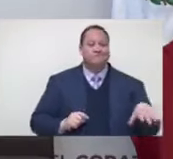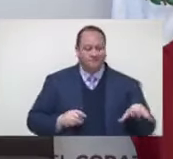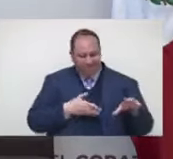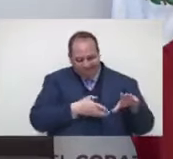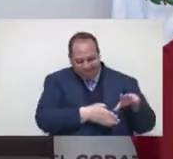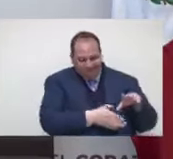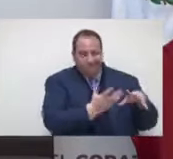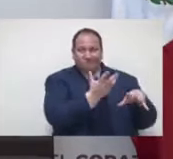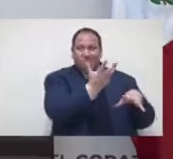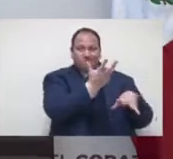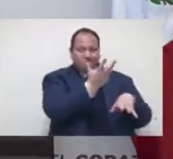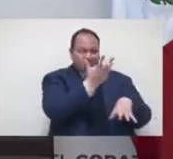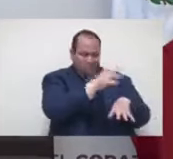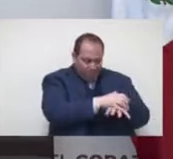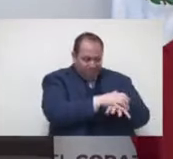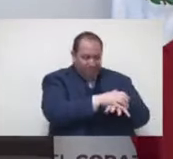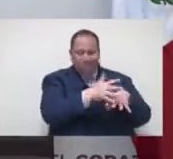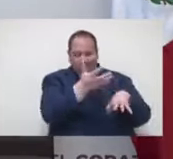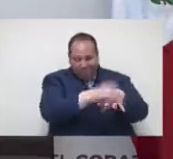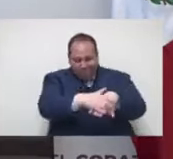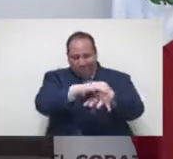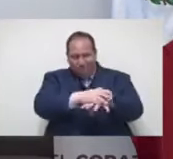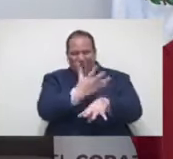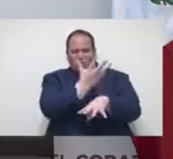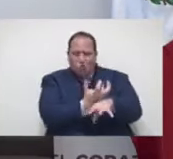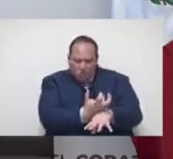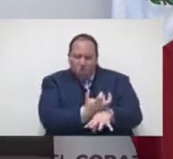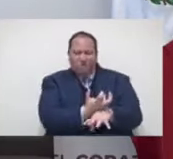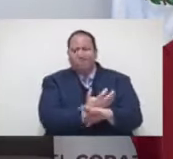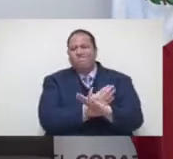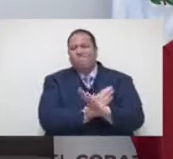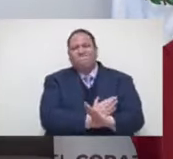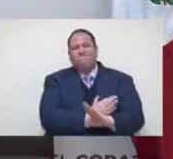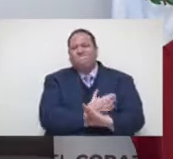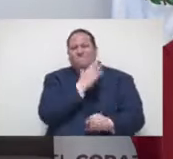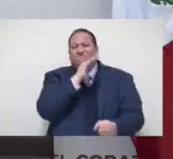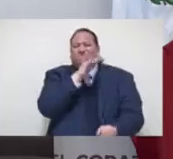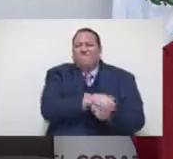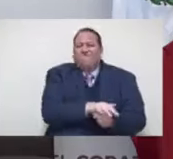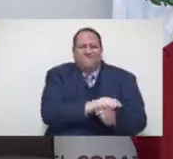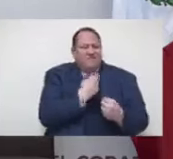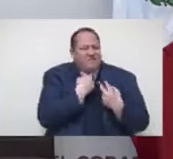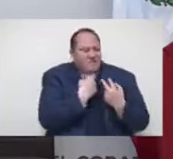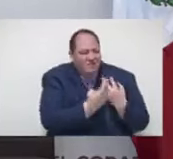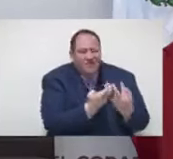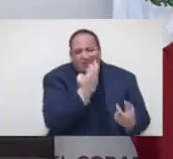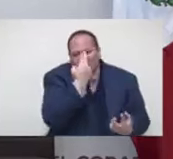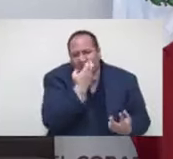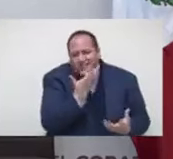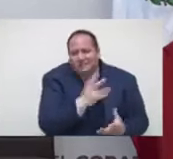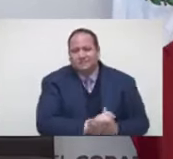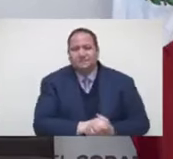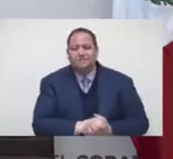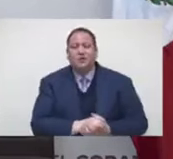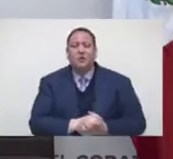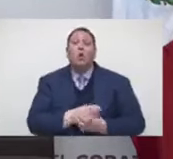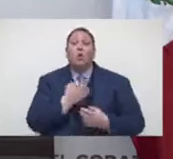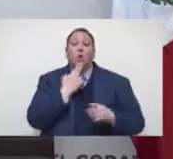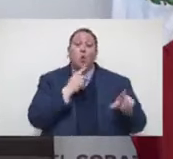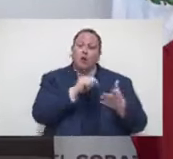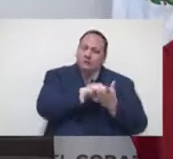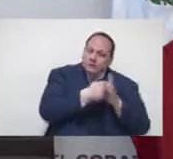drenaje, tanto sanitario como pluvial, es por eso que se tapan las redes, ¿no? Entonces, es la